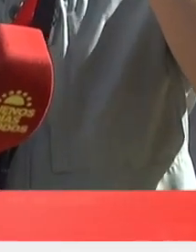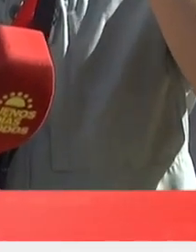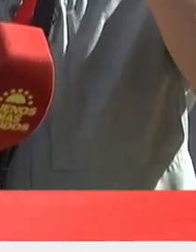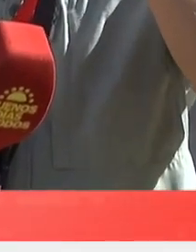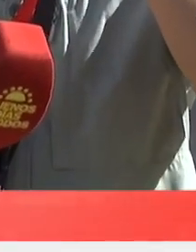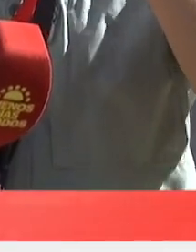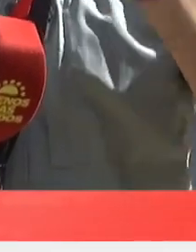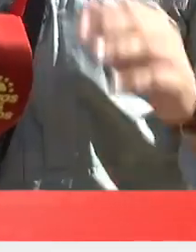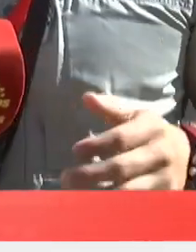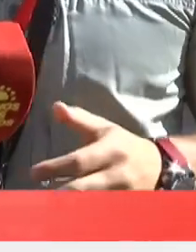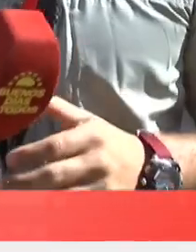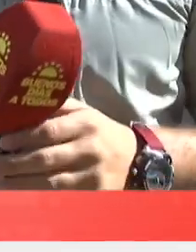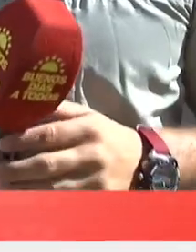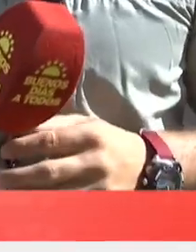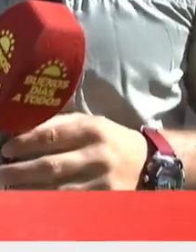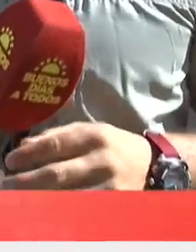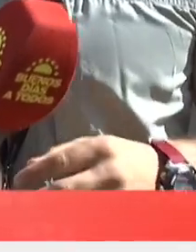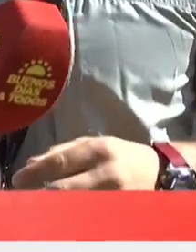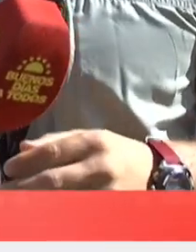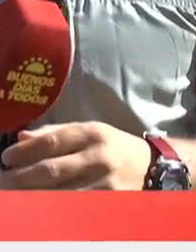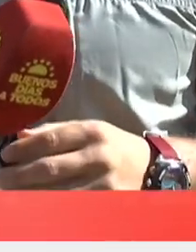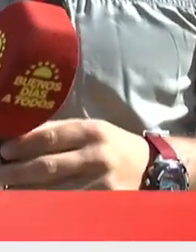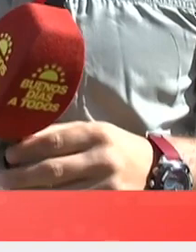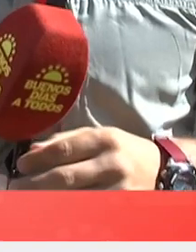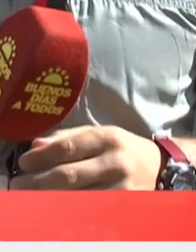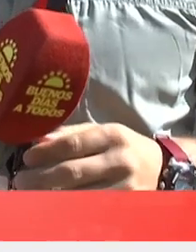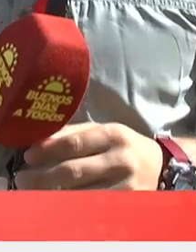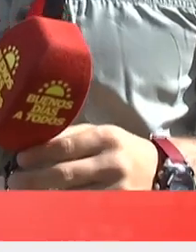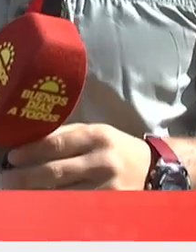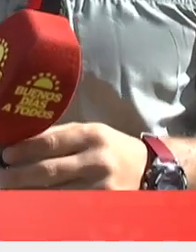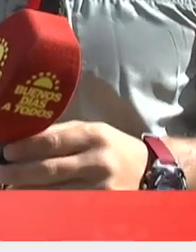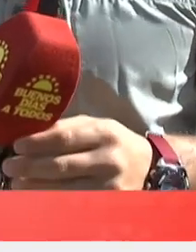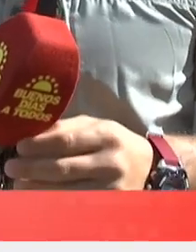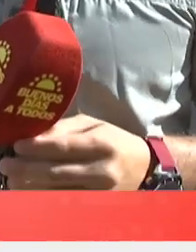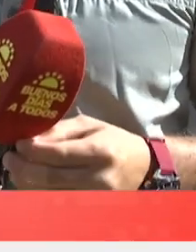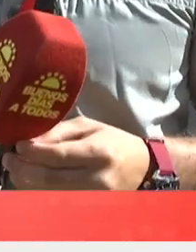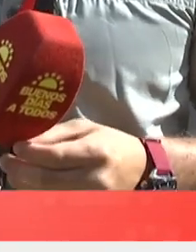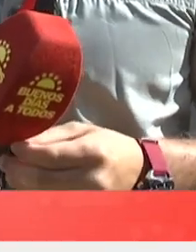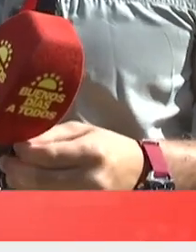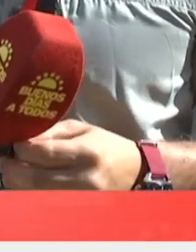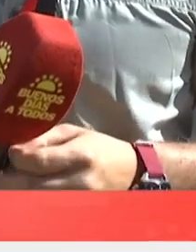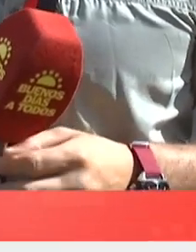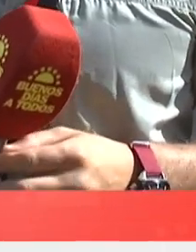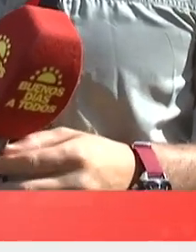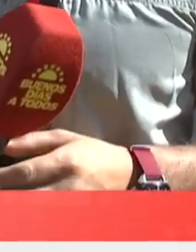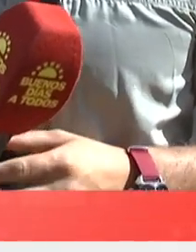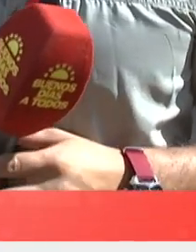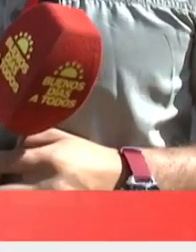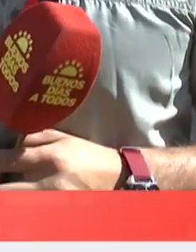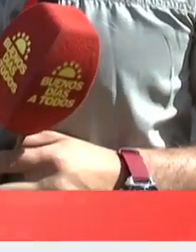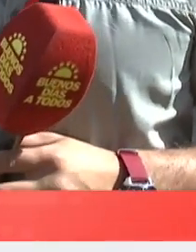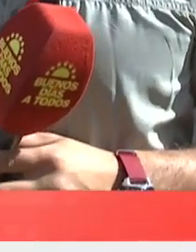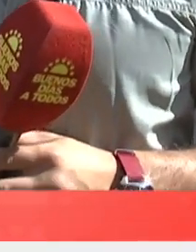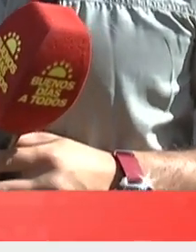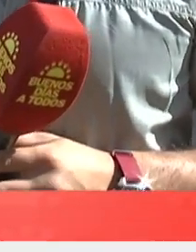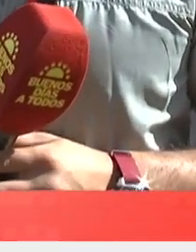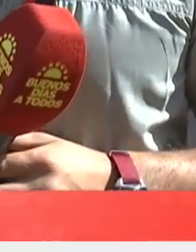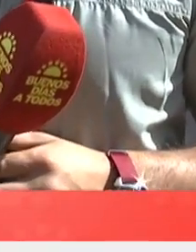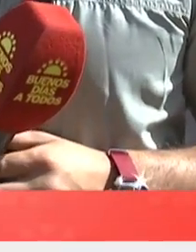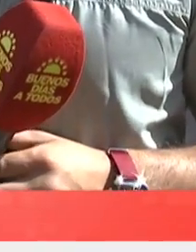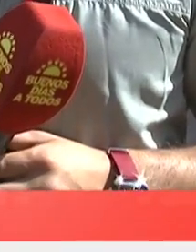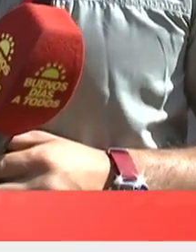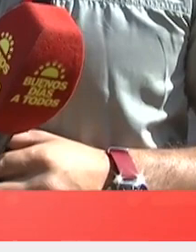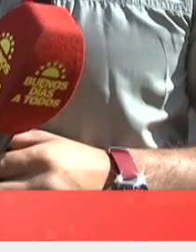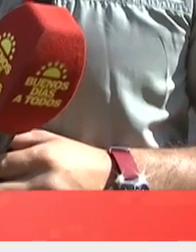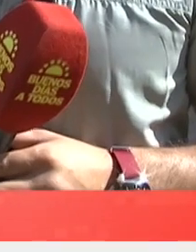ley vamos a lograr soluciones. Aquí hay unas cuestiones mucho más macro. Es importante sacar adelante las leyes, por supuesto, leyes que están esperando hace rato en el Parlamento.